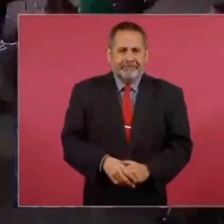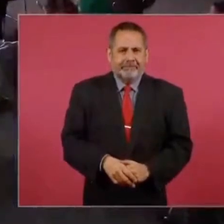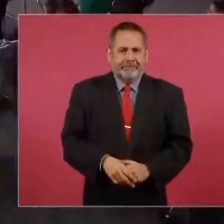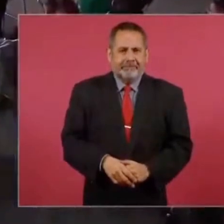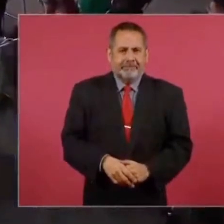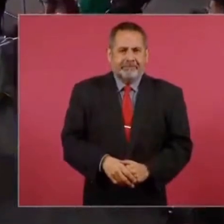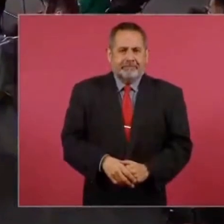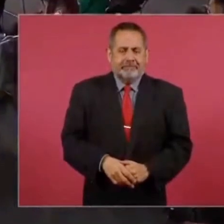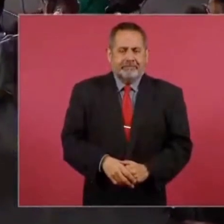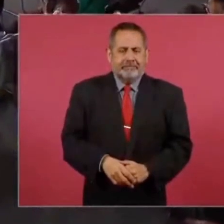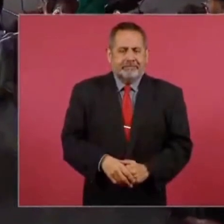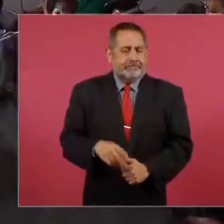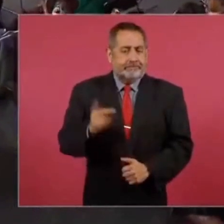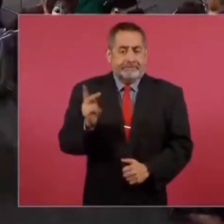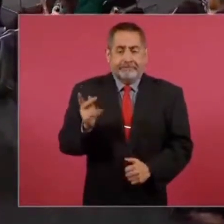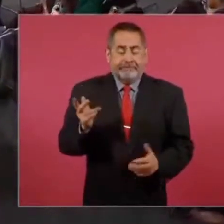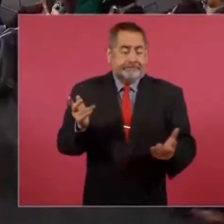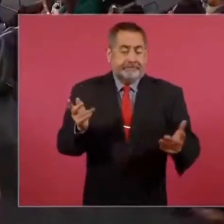Pero